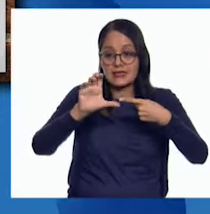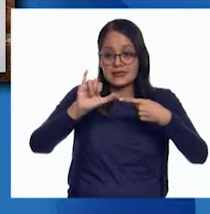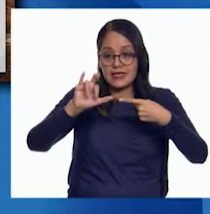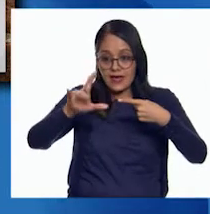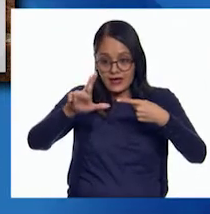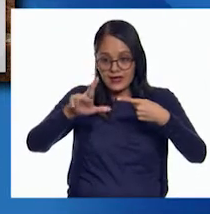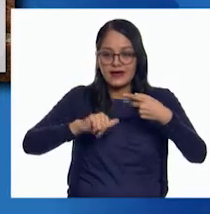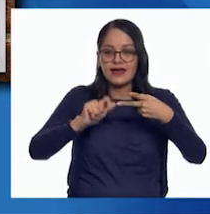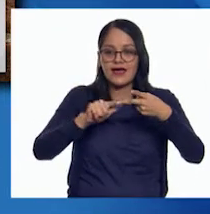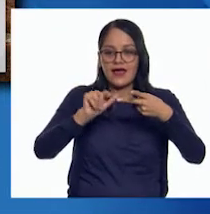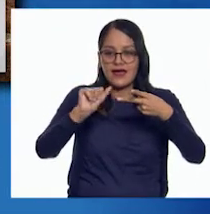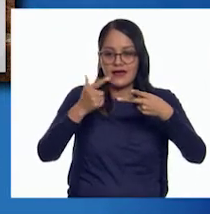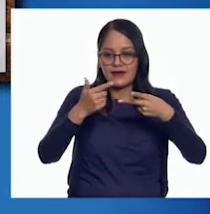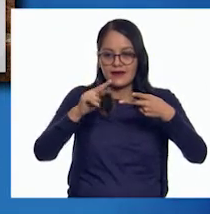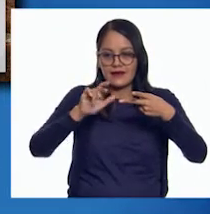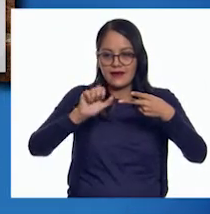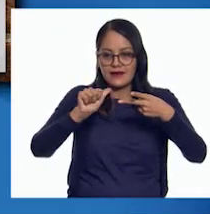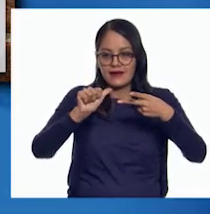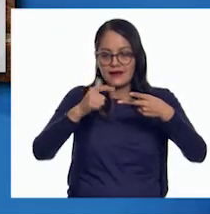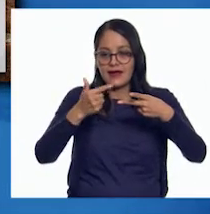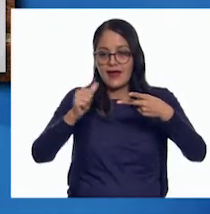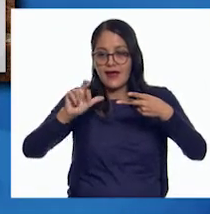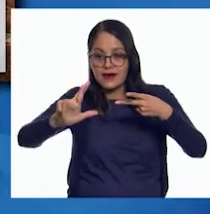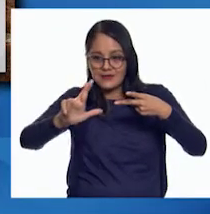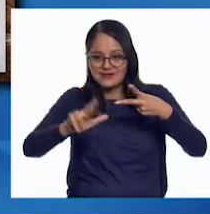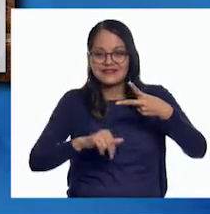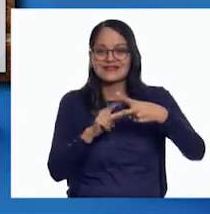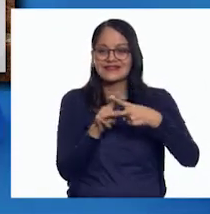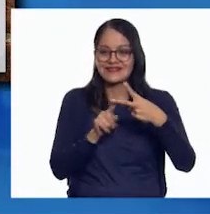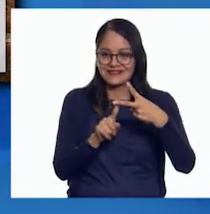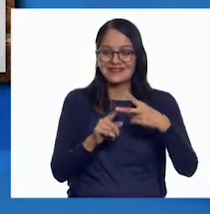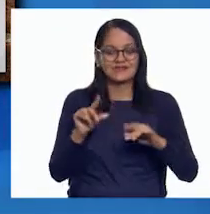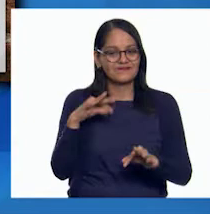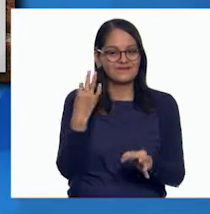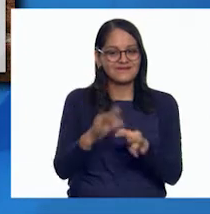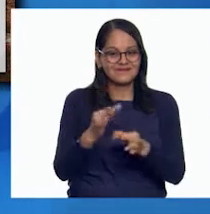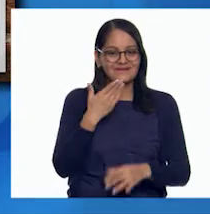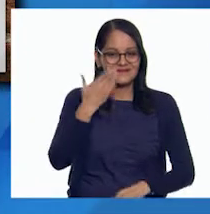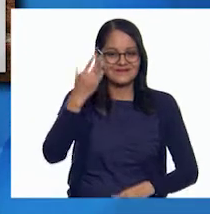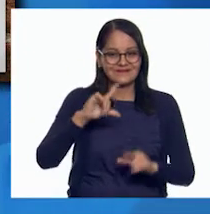y agregar. Ah, muy listo. Bien.